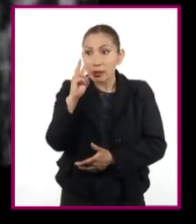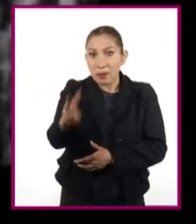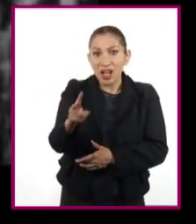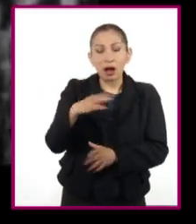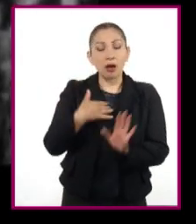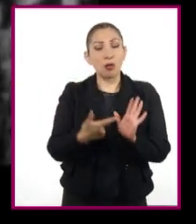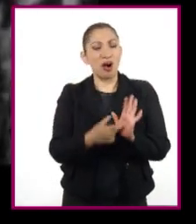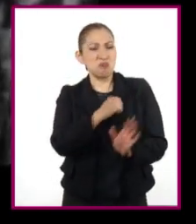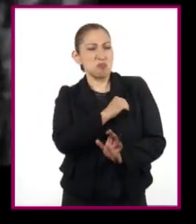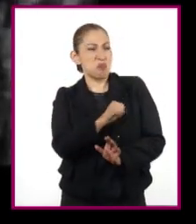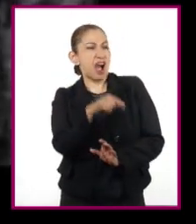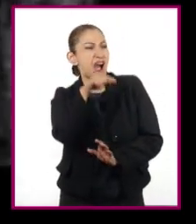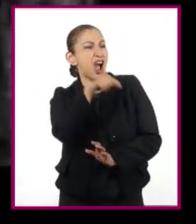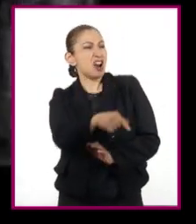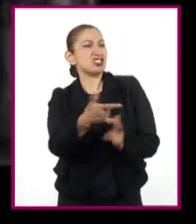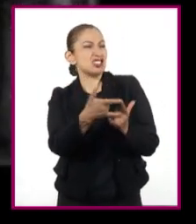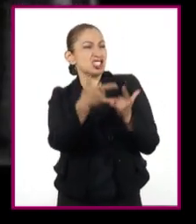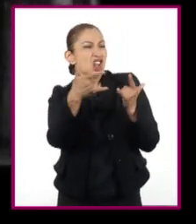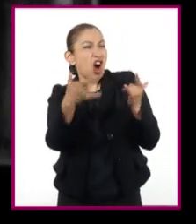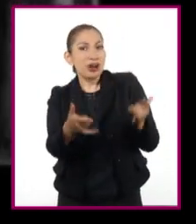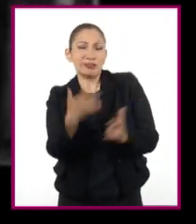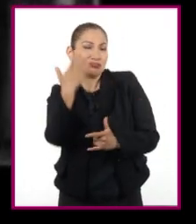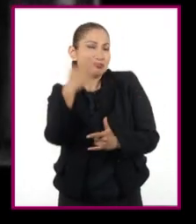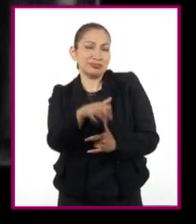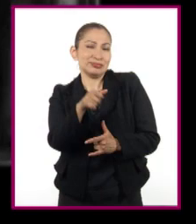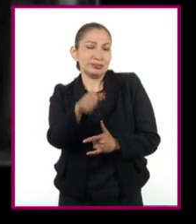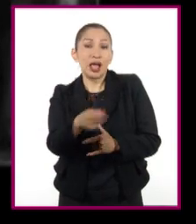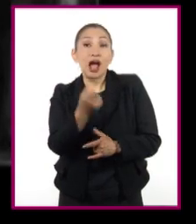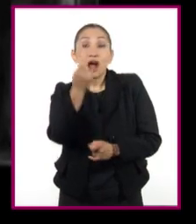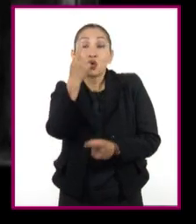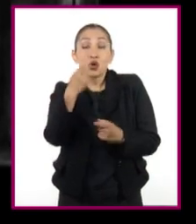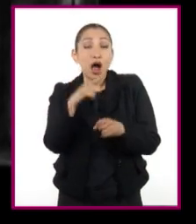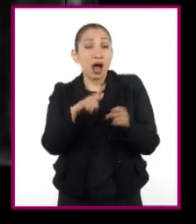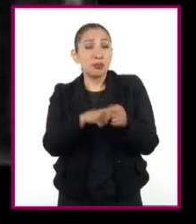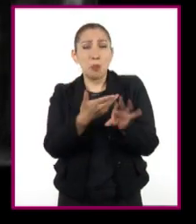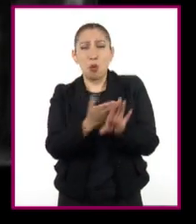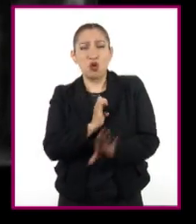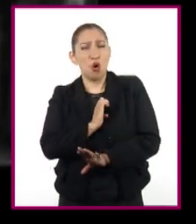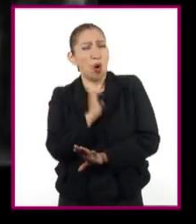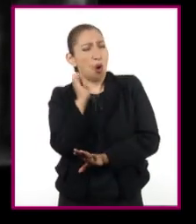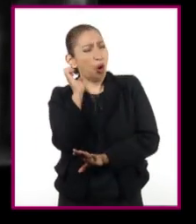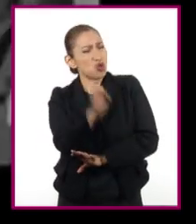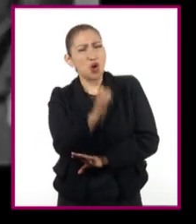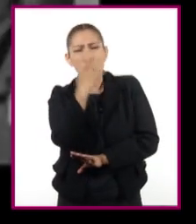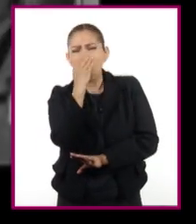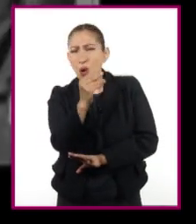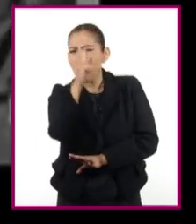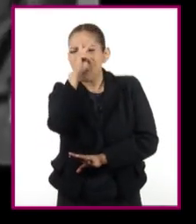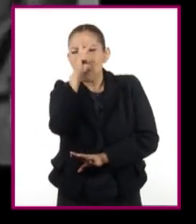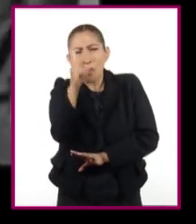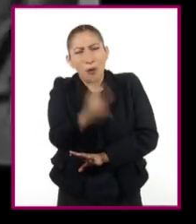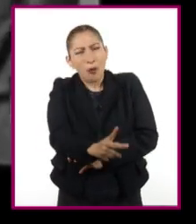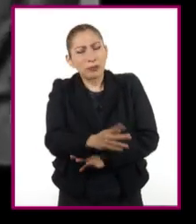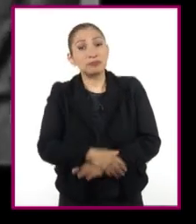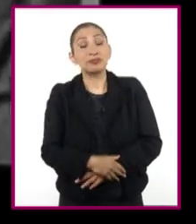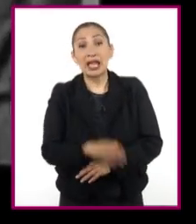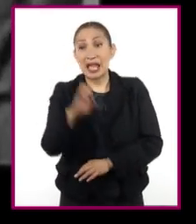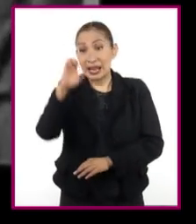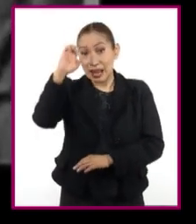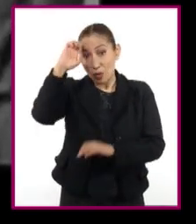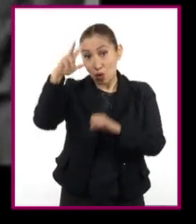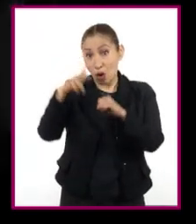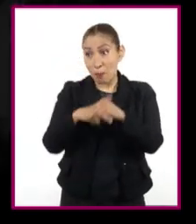aparecido como los malos en cuentos. Pocos animales han sido tan odiados como los lobos. En